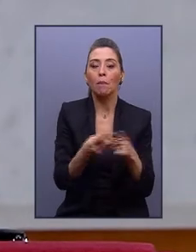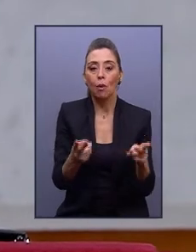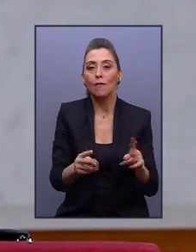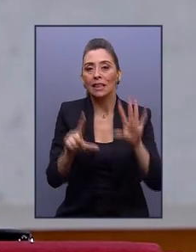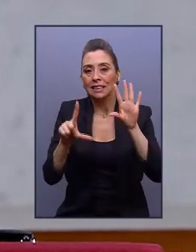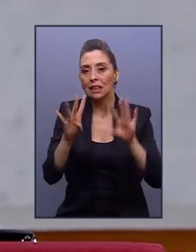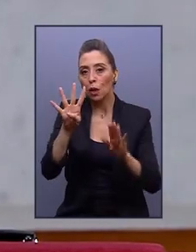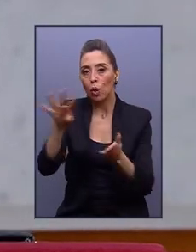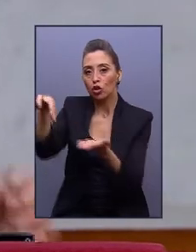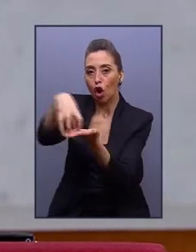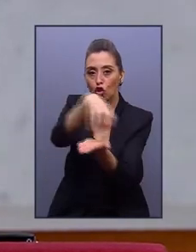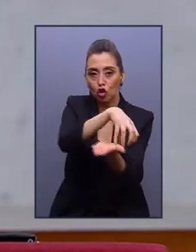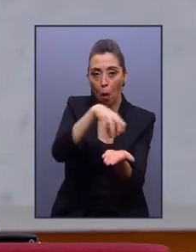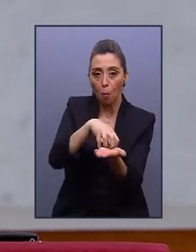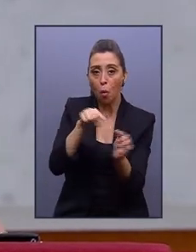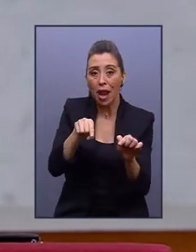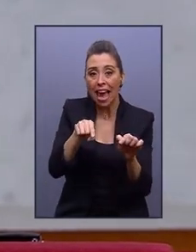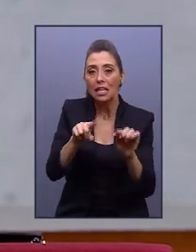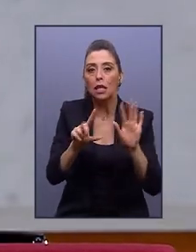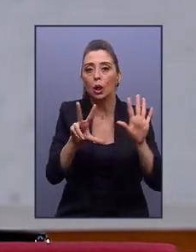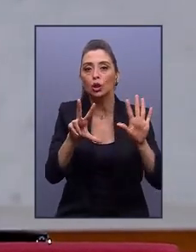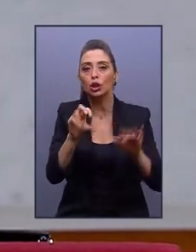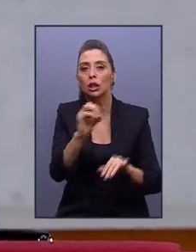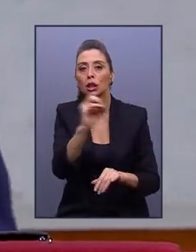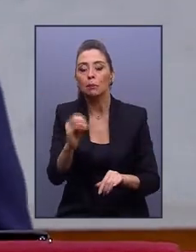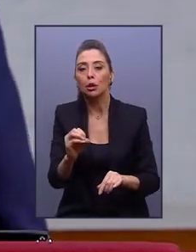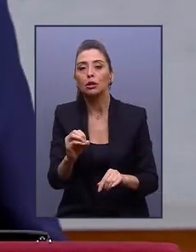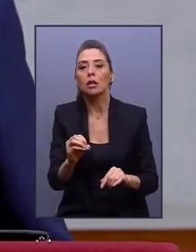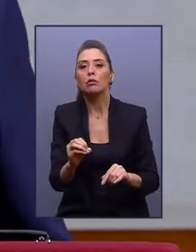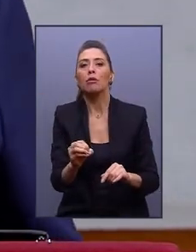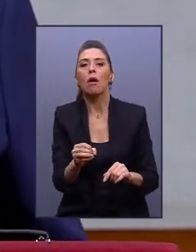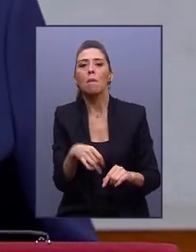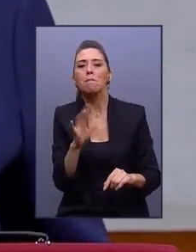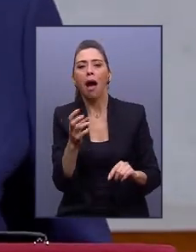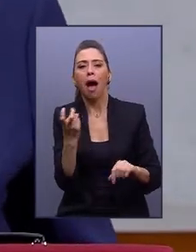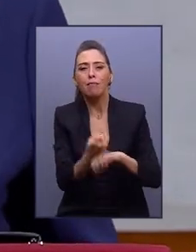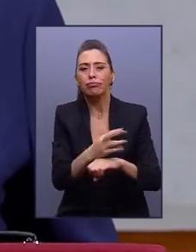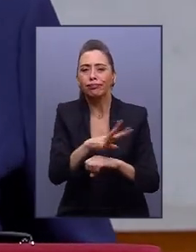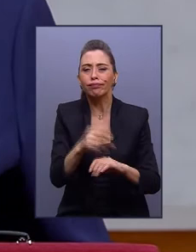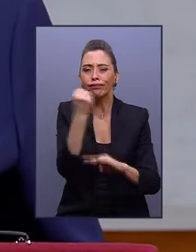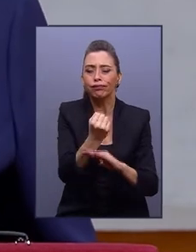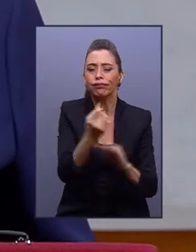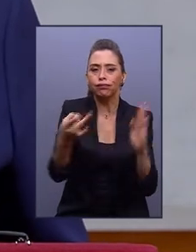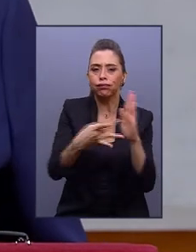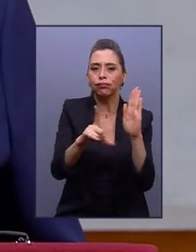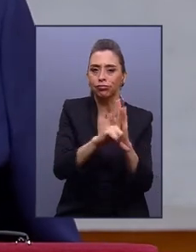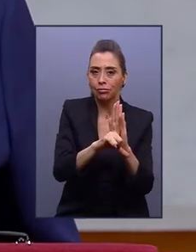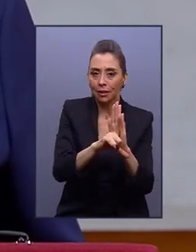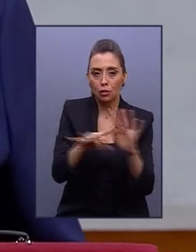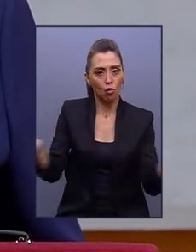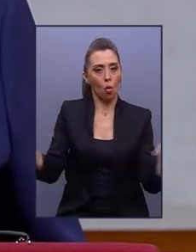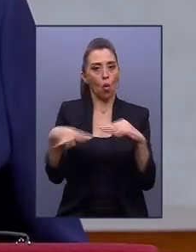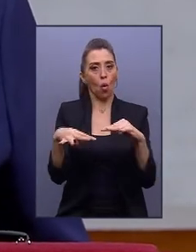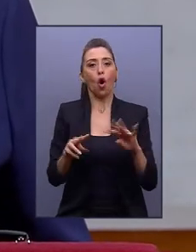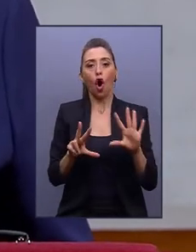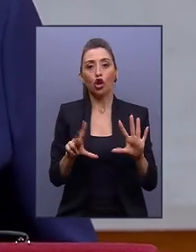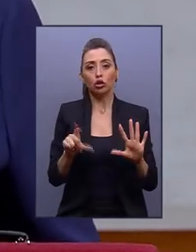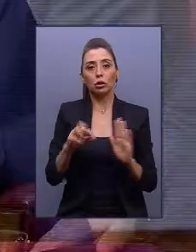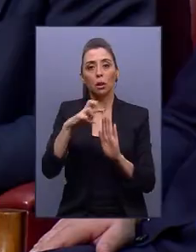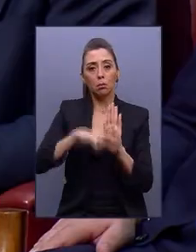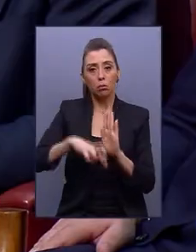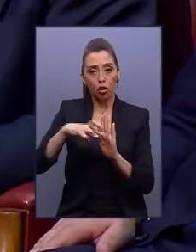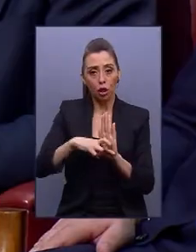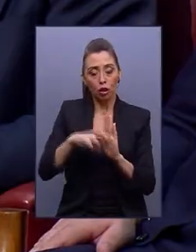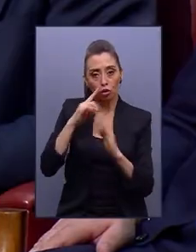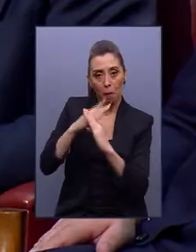74 comunas que concentran el 80% de los delitos de mayor connotación social. Financiamos 870 proyectos